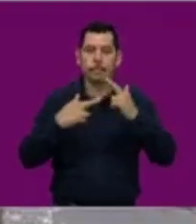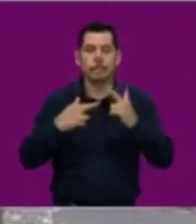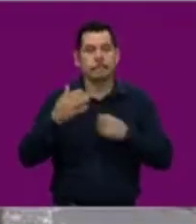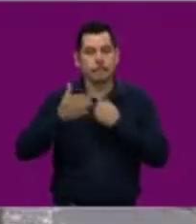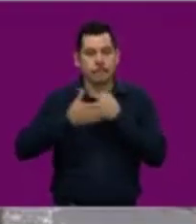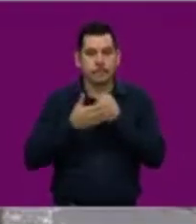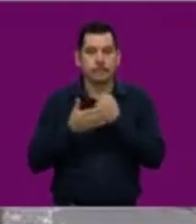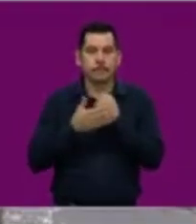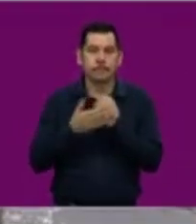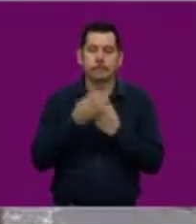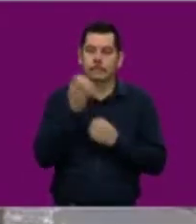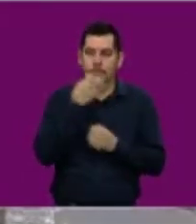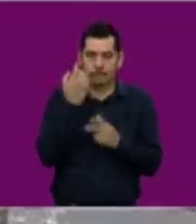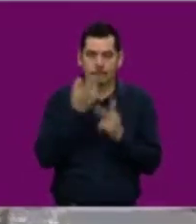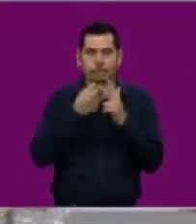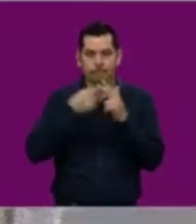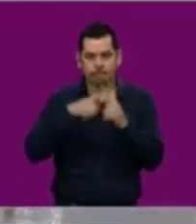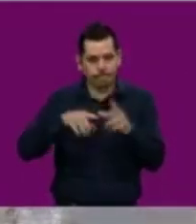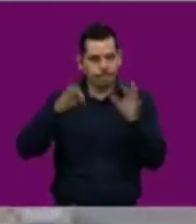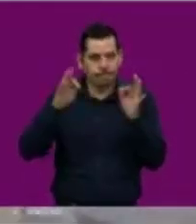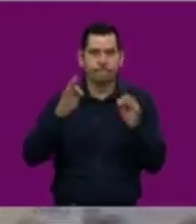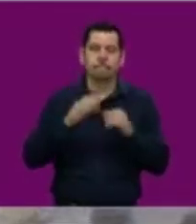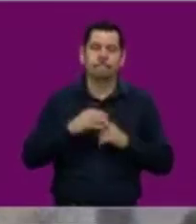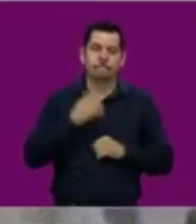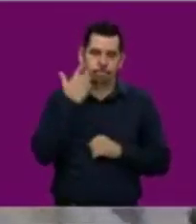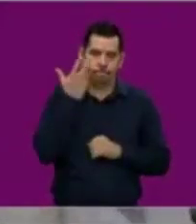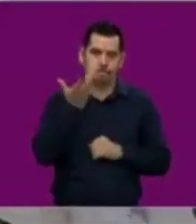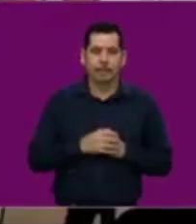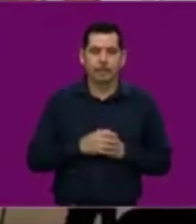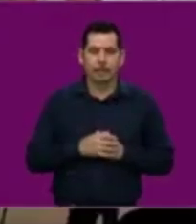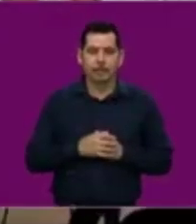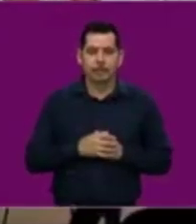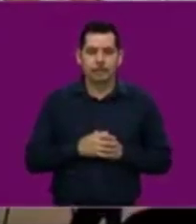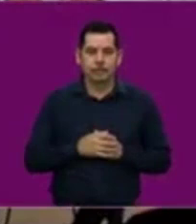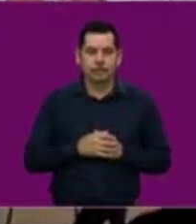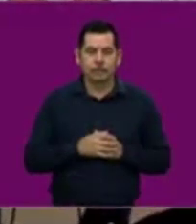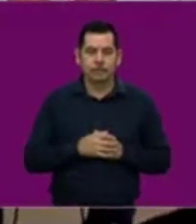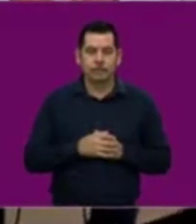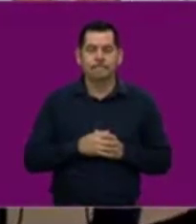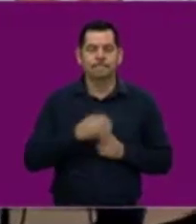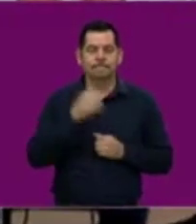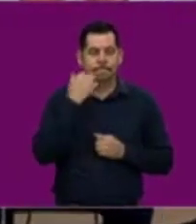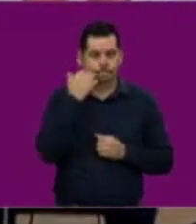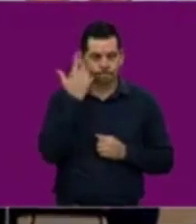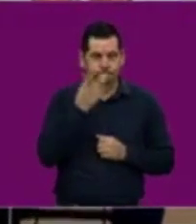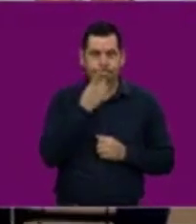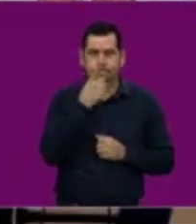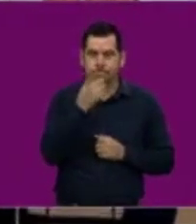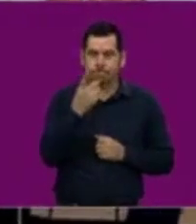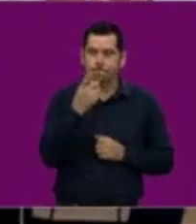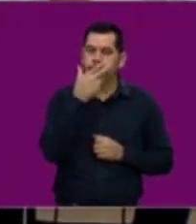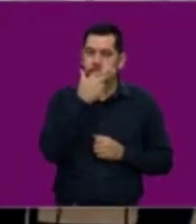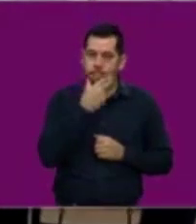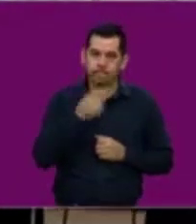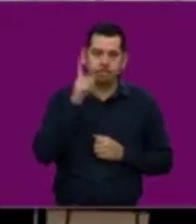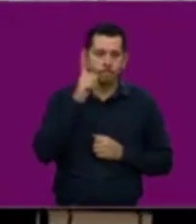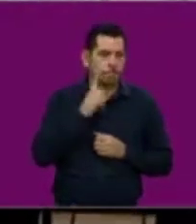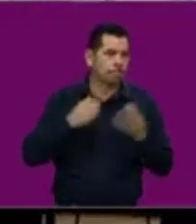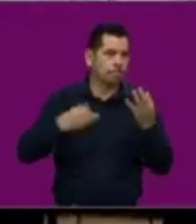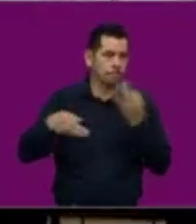el próximo ciclo escolar muchísimas gracias bueno pues quiero decirles a todas y todos ustedes